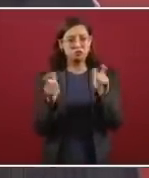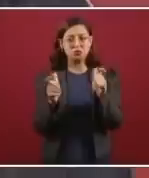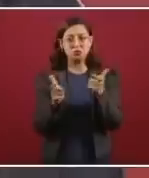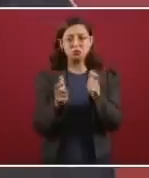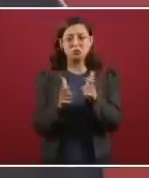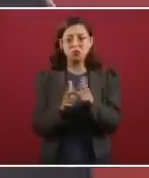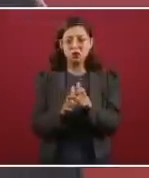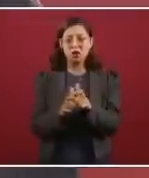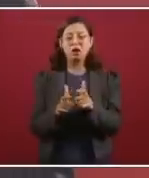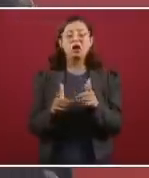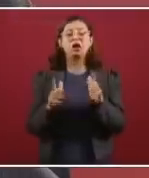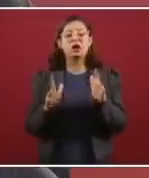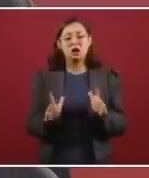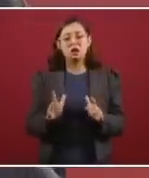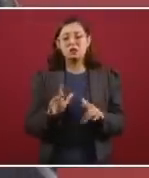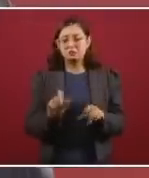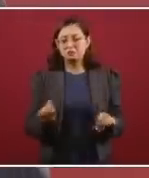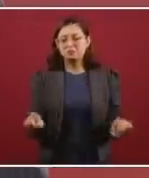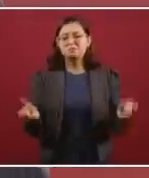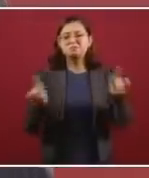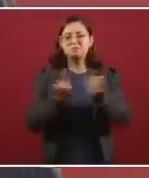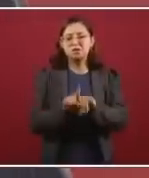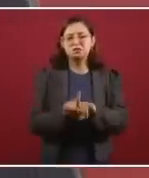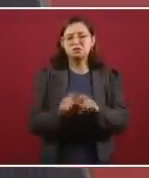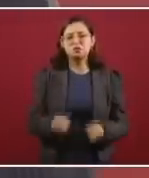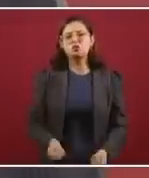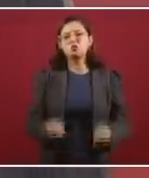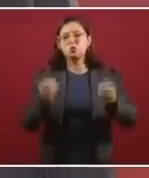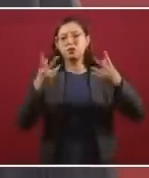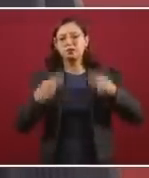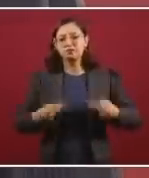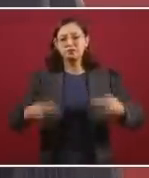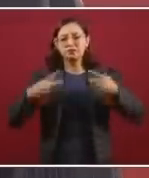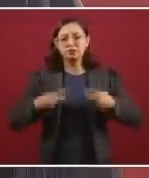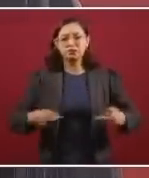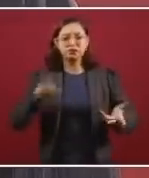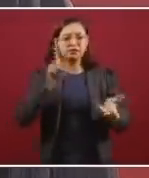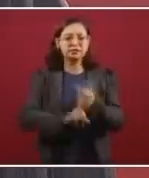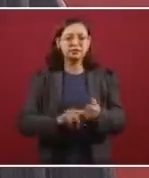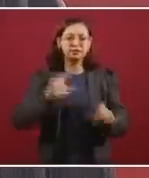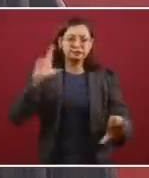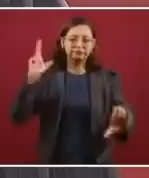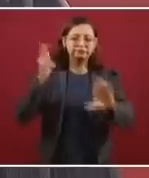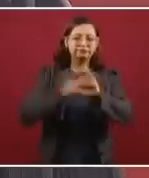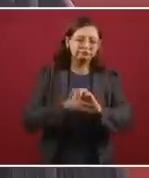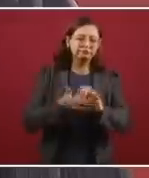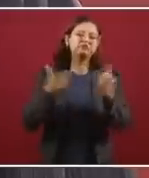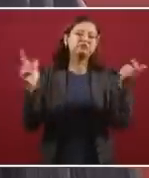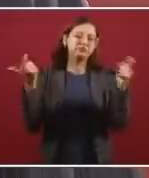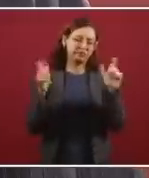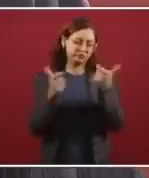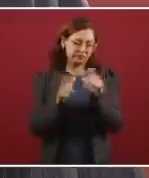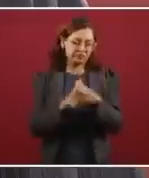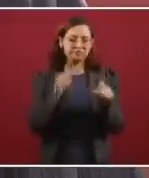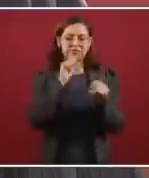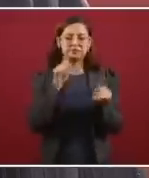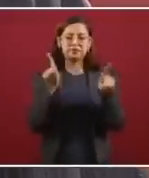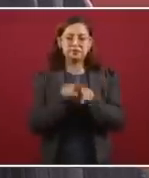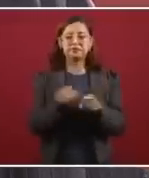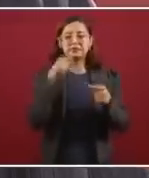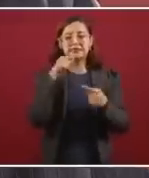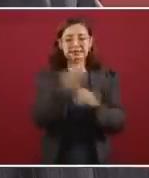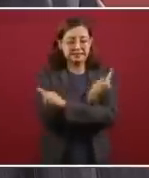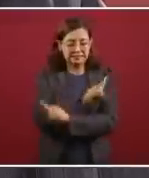pues bajó el número de personas que están en albergues, de